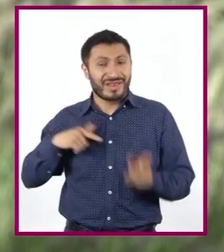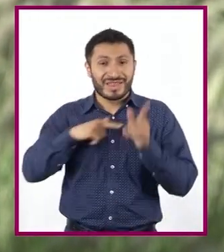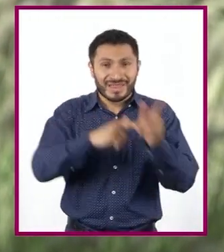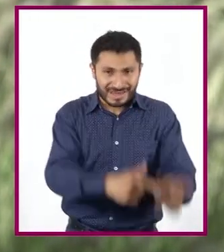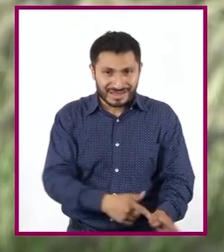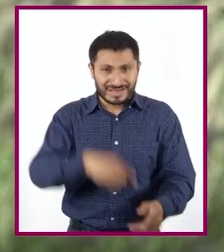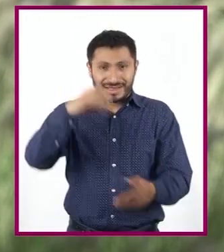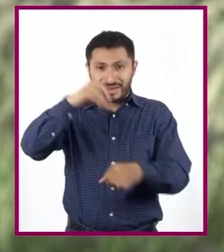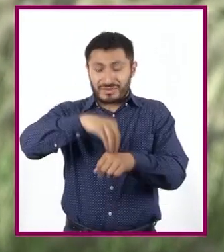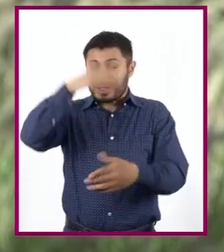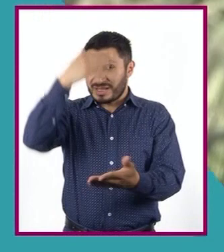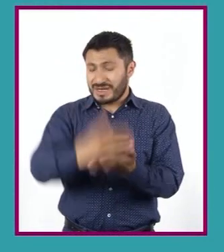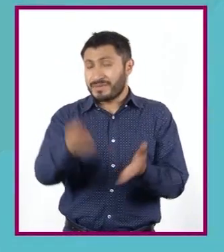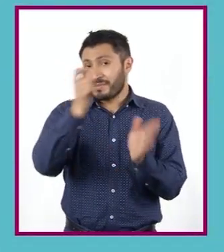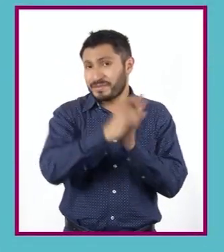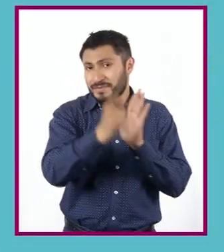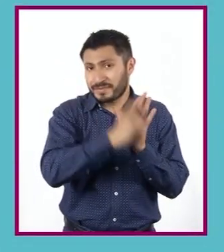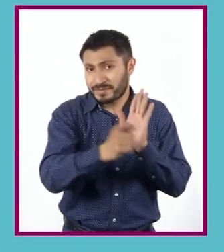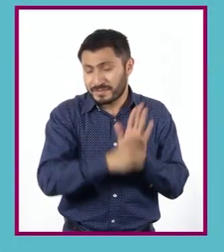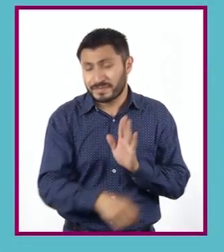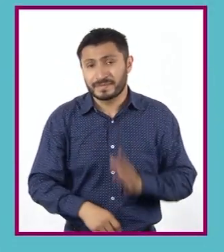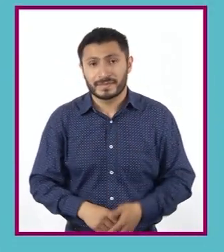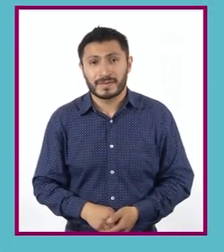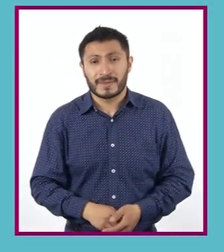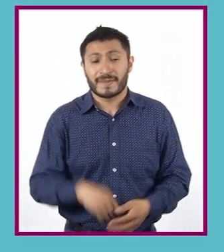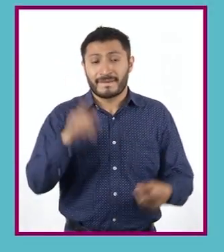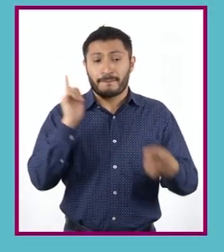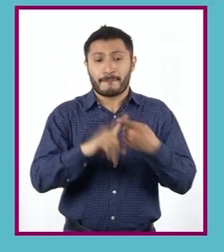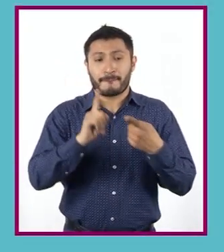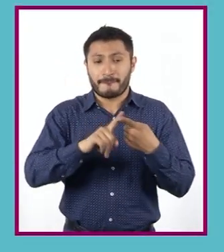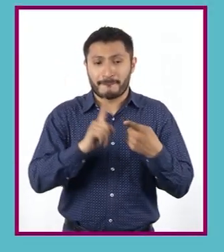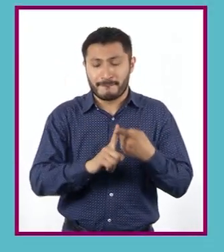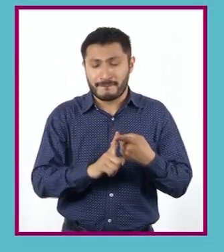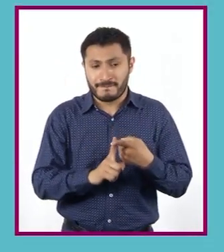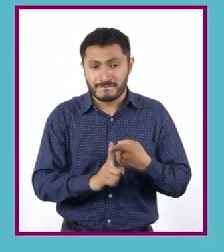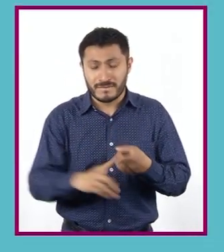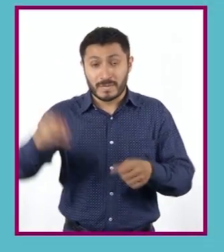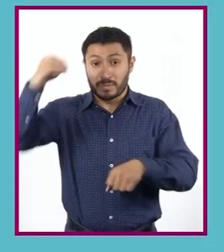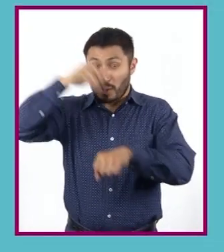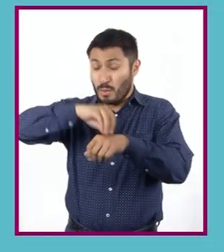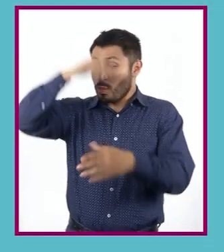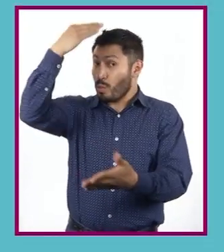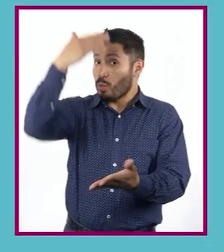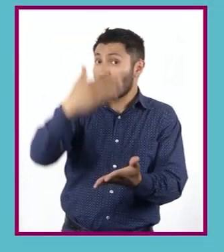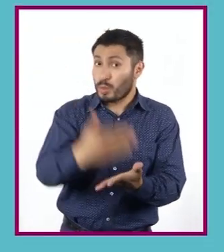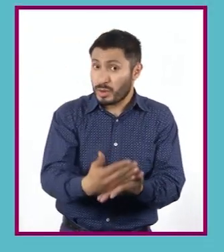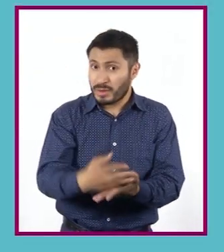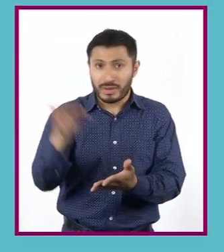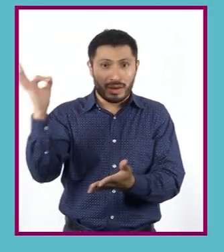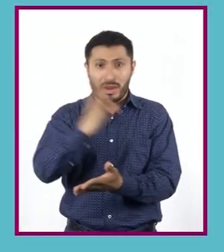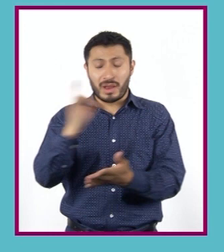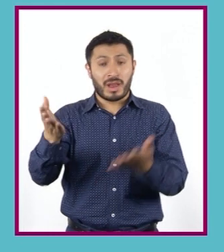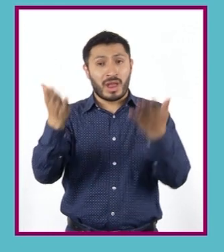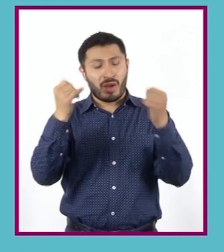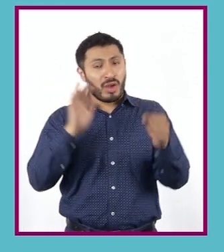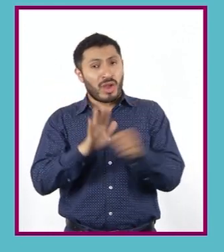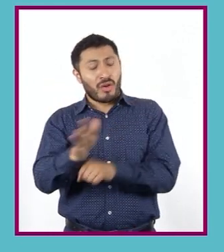ser algo que nos cambie la vida. Encuentren qué libro les gusta y comiencen a leer.